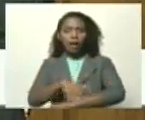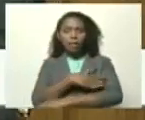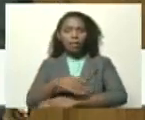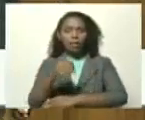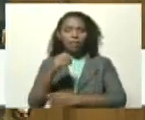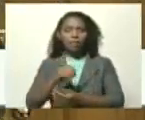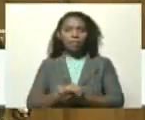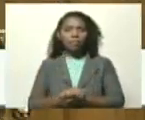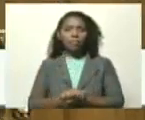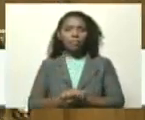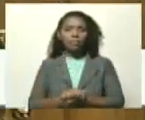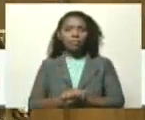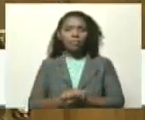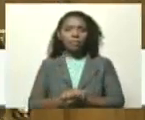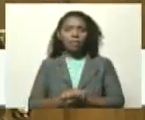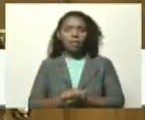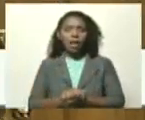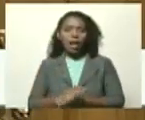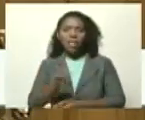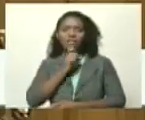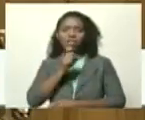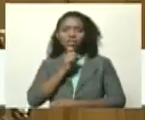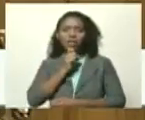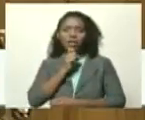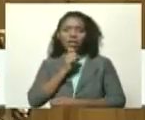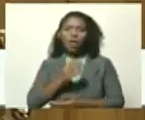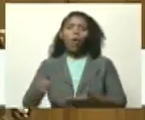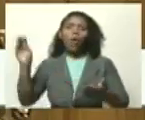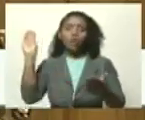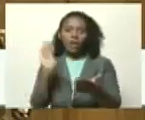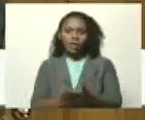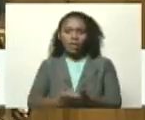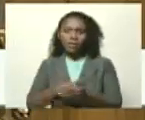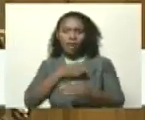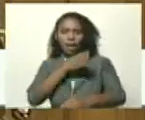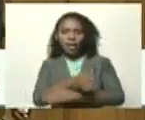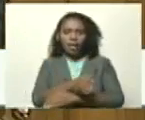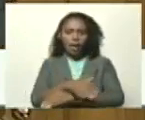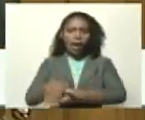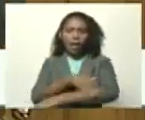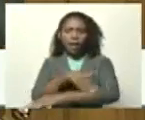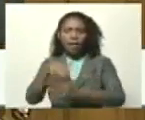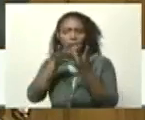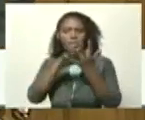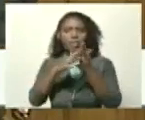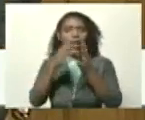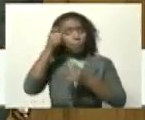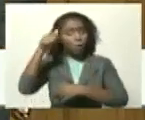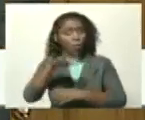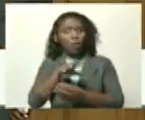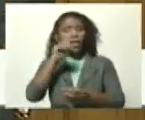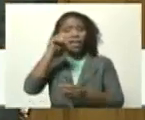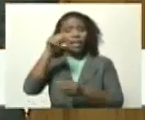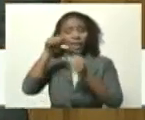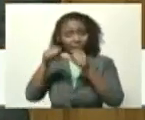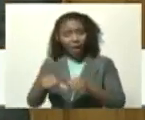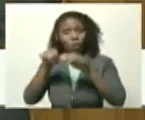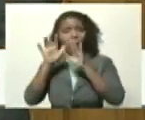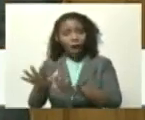Nacional, los retos de volver a las catacumbas del pueblo y quedarnos allí y nunca más salirnos de